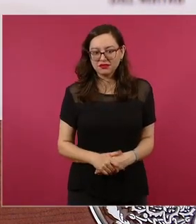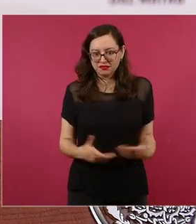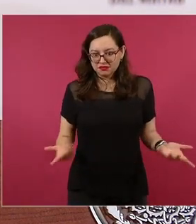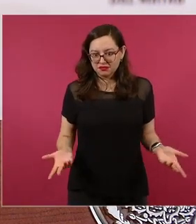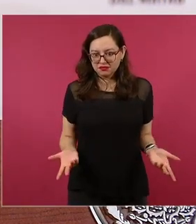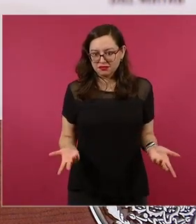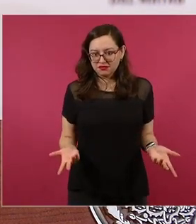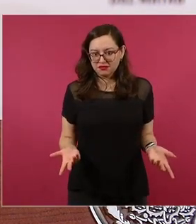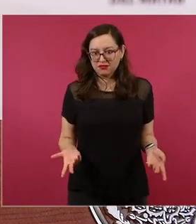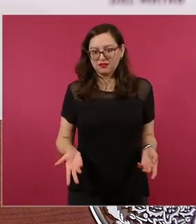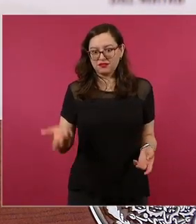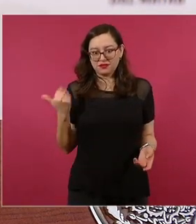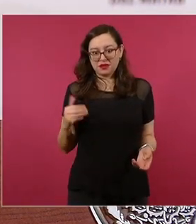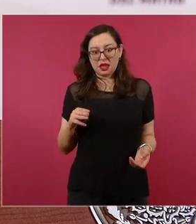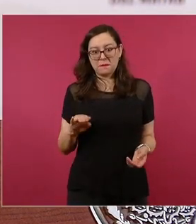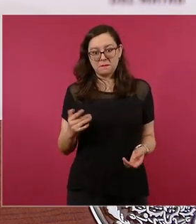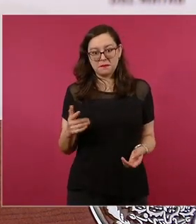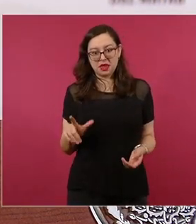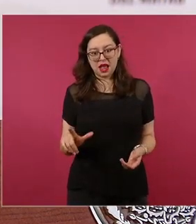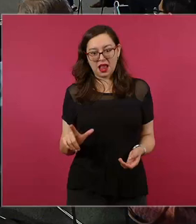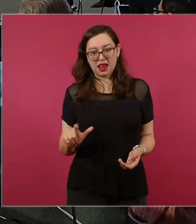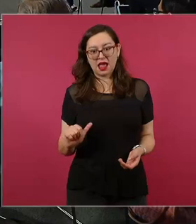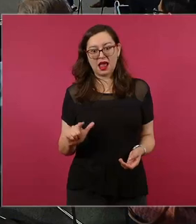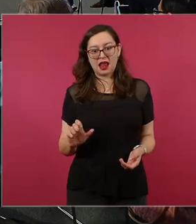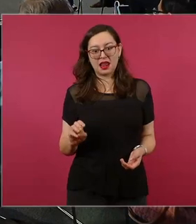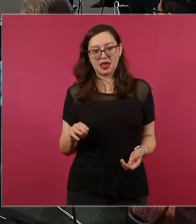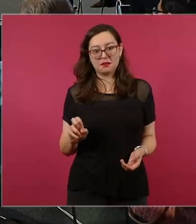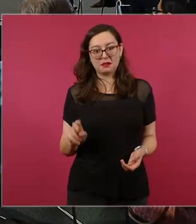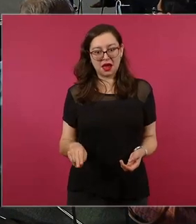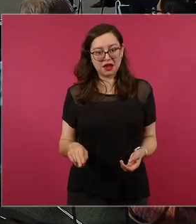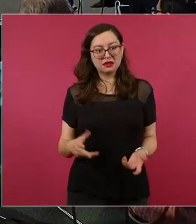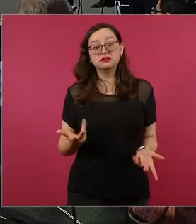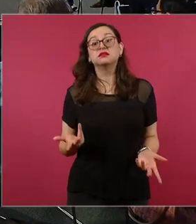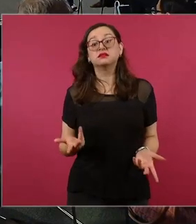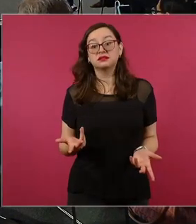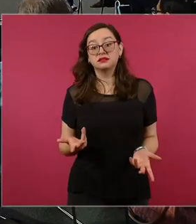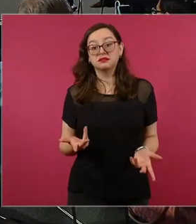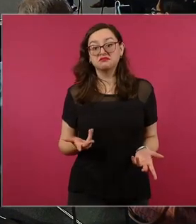con Miguel Alemán, actuaban así